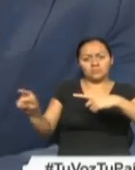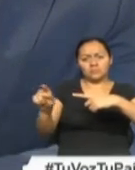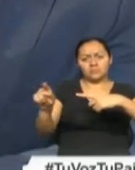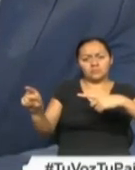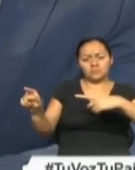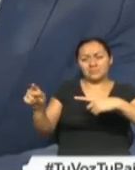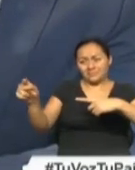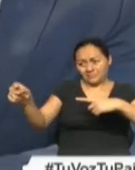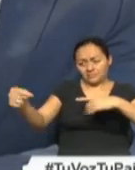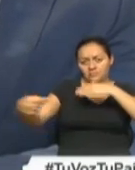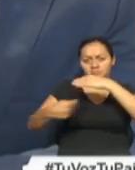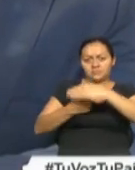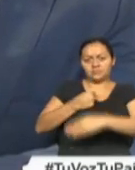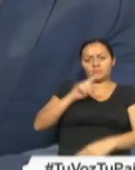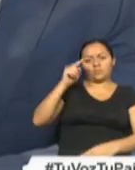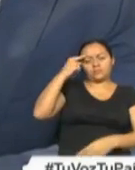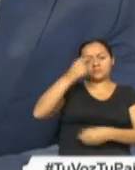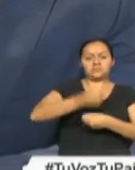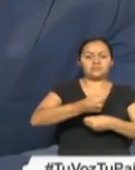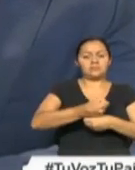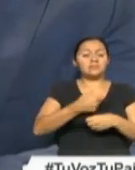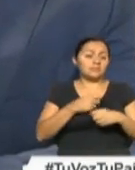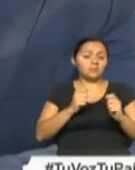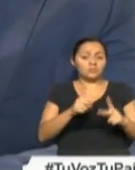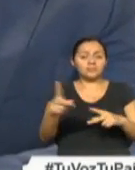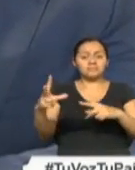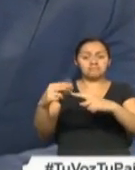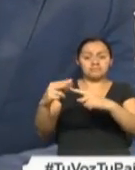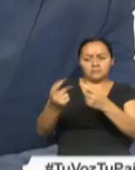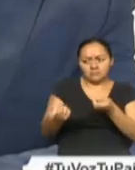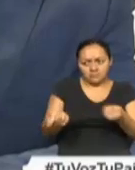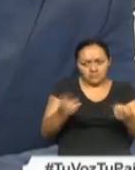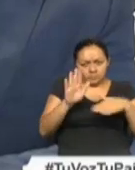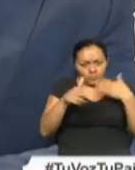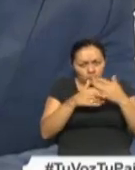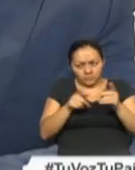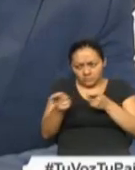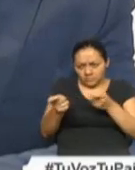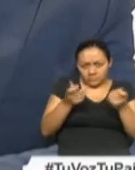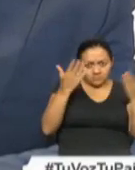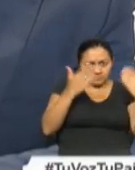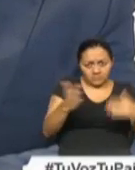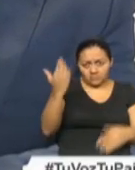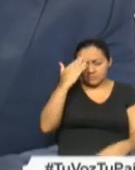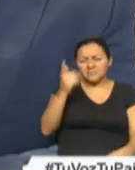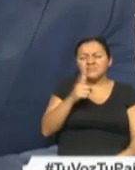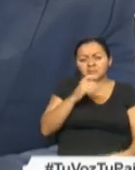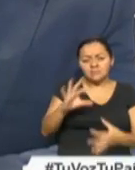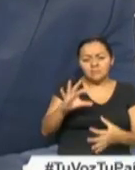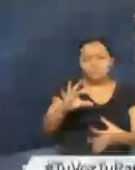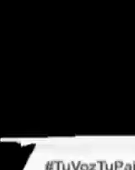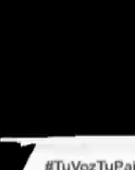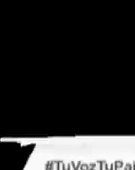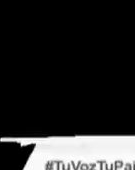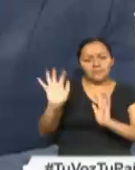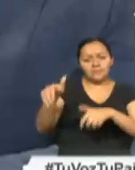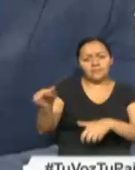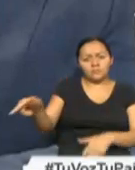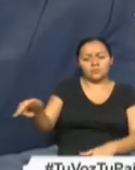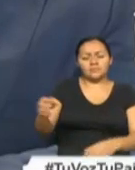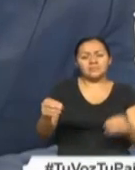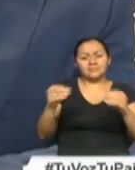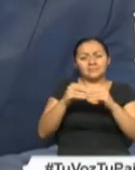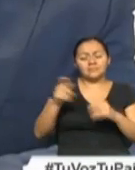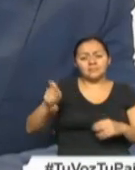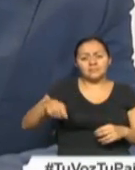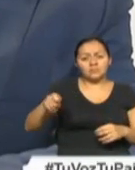este Charlie Pareja fue secretario privado de Férez Cordero. Fue jefe de campaña de Nebot de 1996. Es el abogado